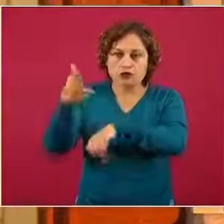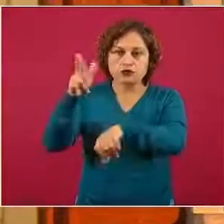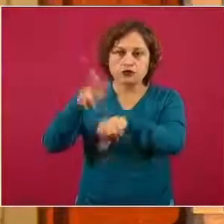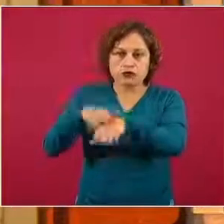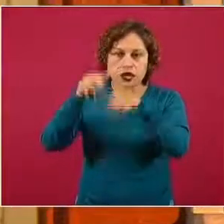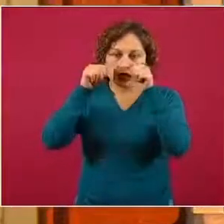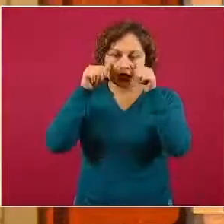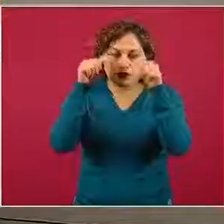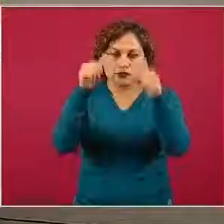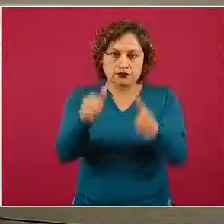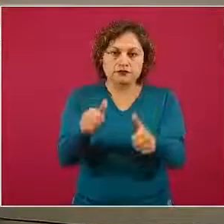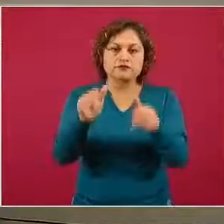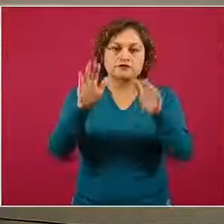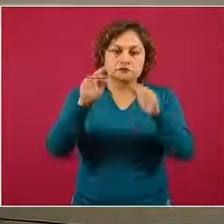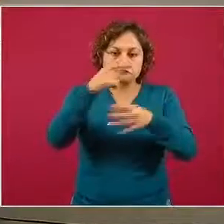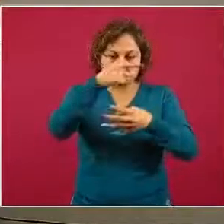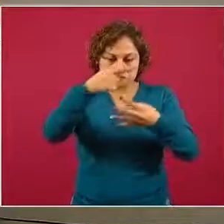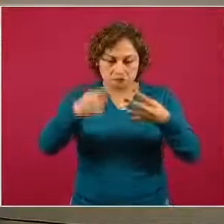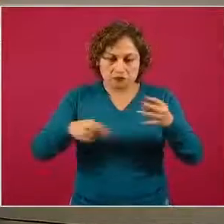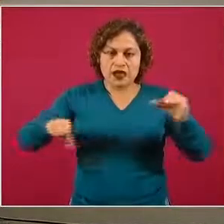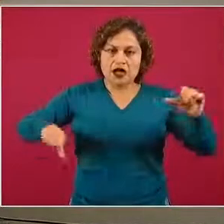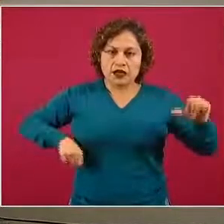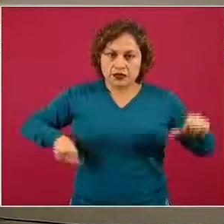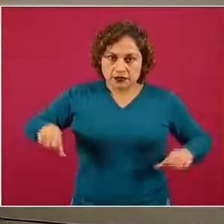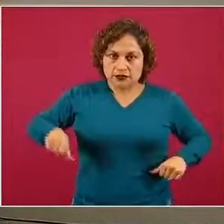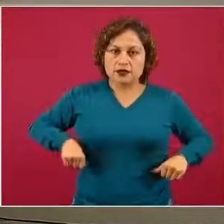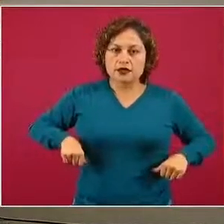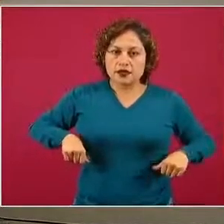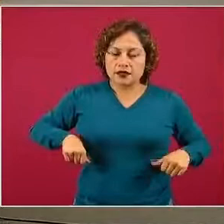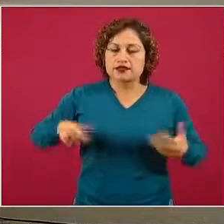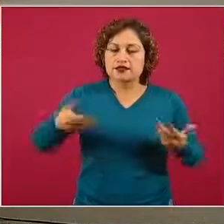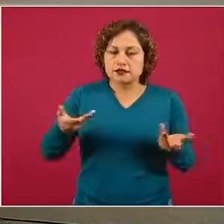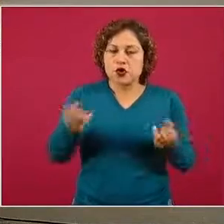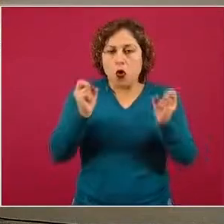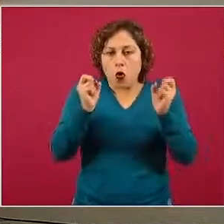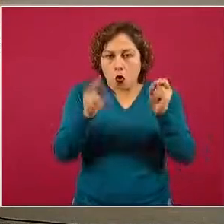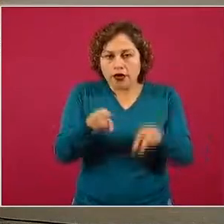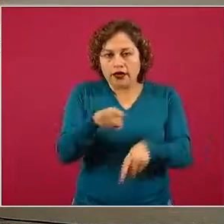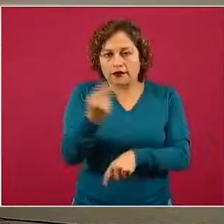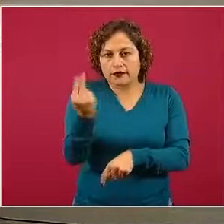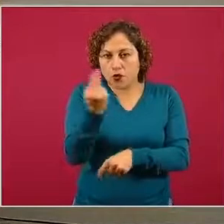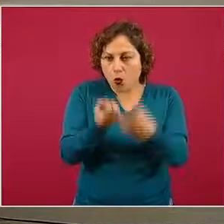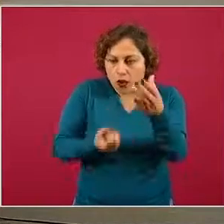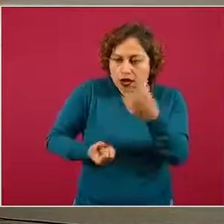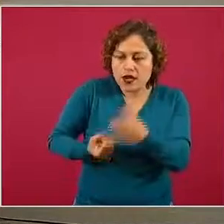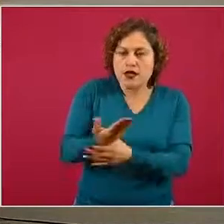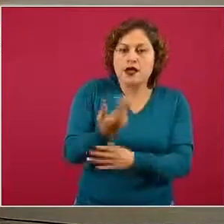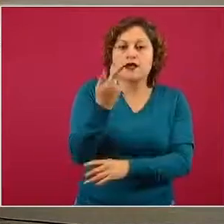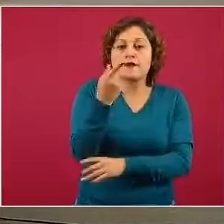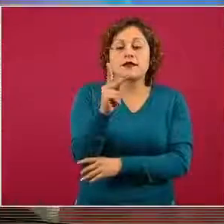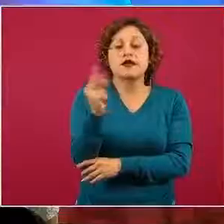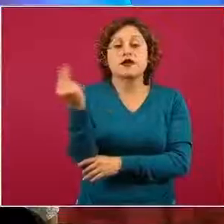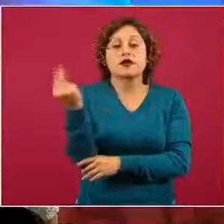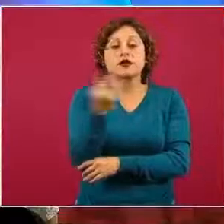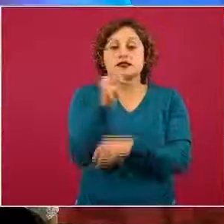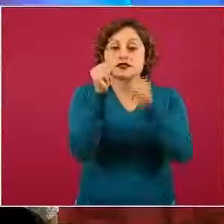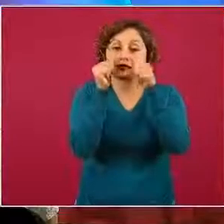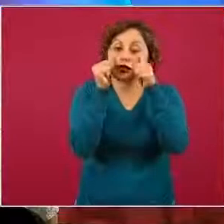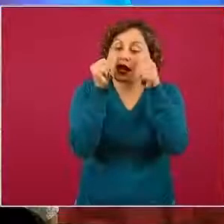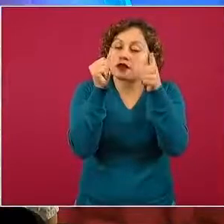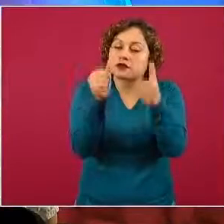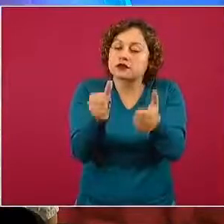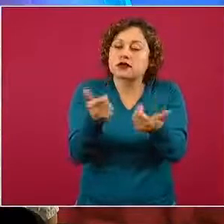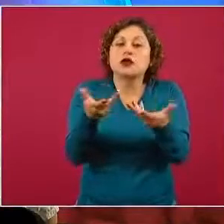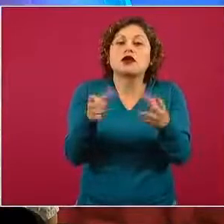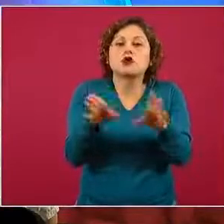y podemos tomar la decisión de hacerlo de la manera más segura posible. Y esto es guardando la